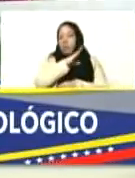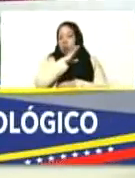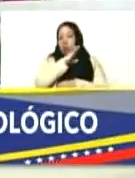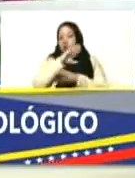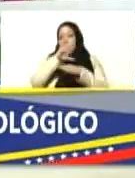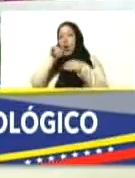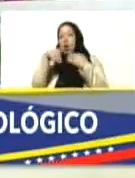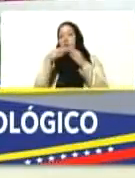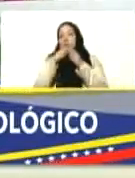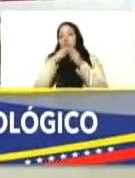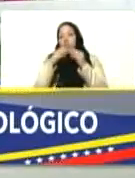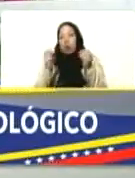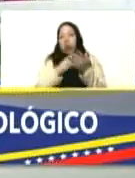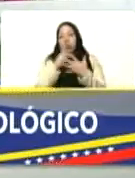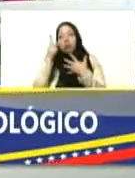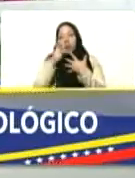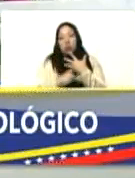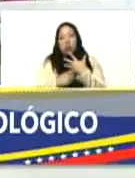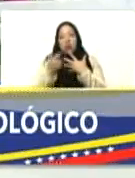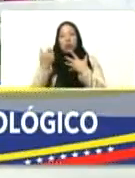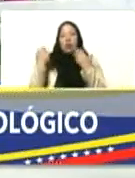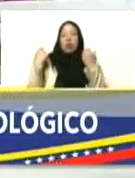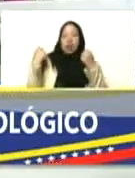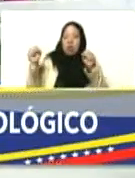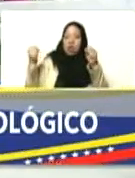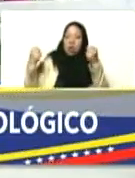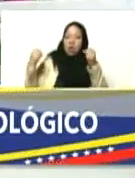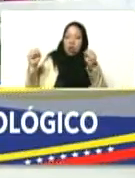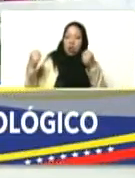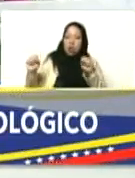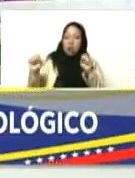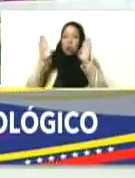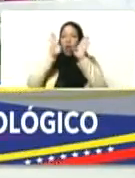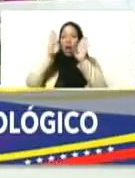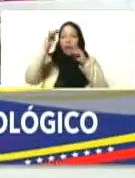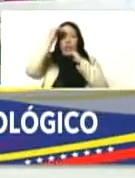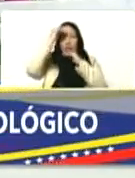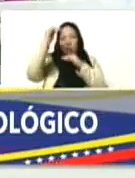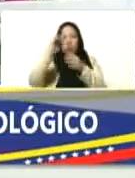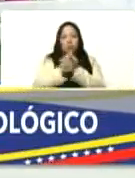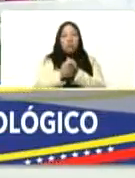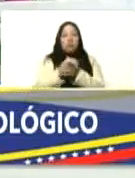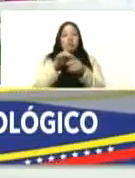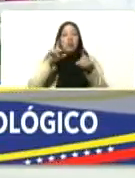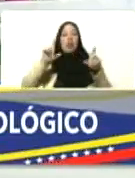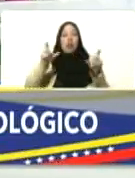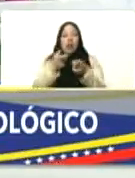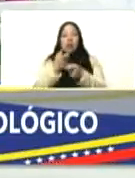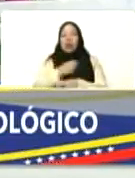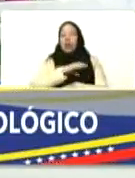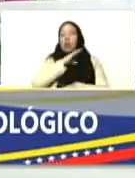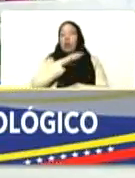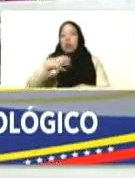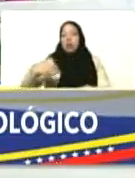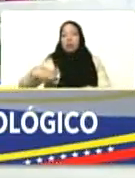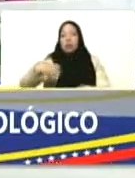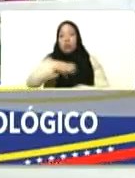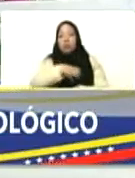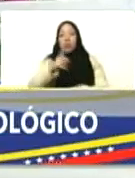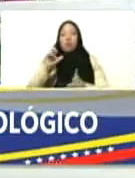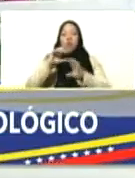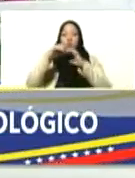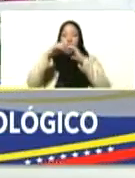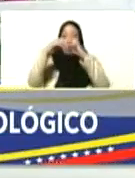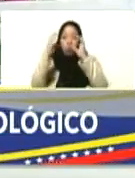que vamos a reanimar y reactivar para la atención del cáncer de mama, del cáncer del cuello